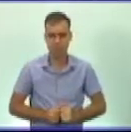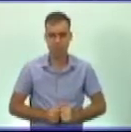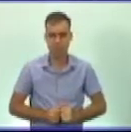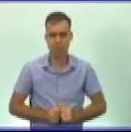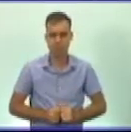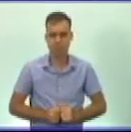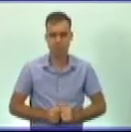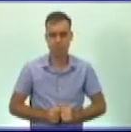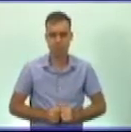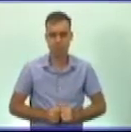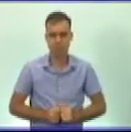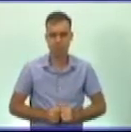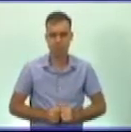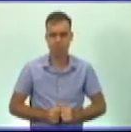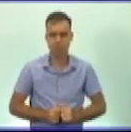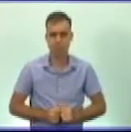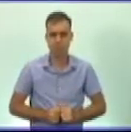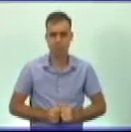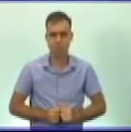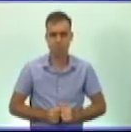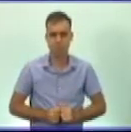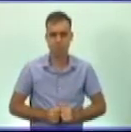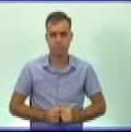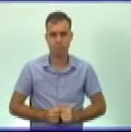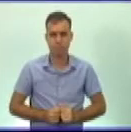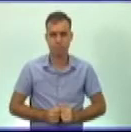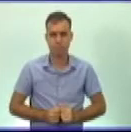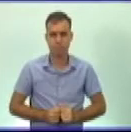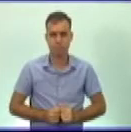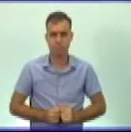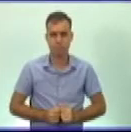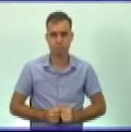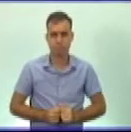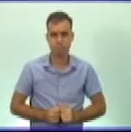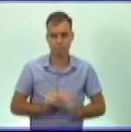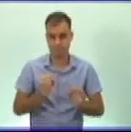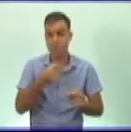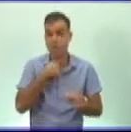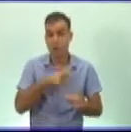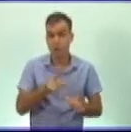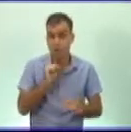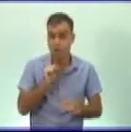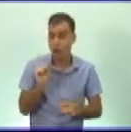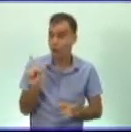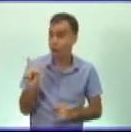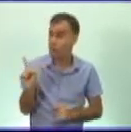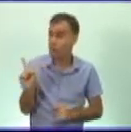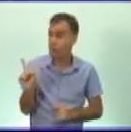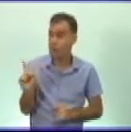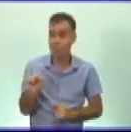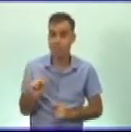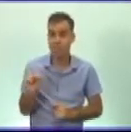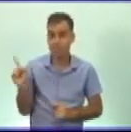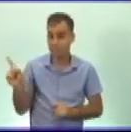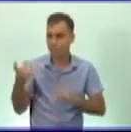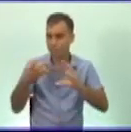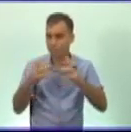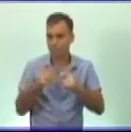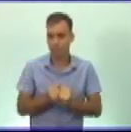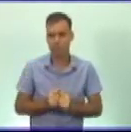alrededor de uno de sus lados, ¿verdad? Ahí tenemos un cilindro, esa es su forma.